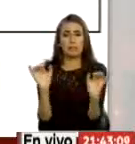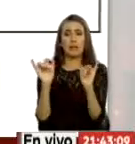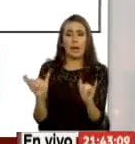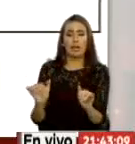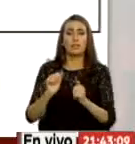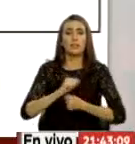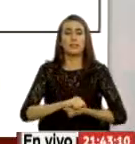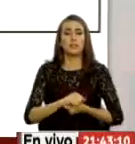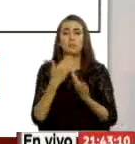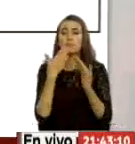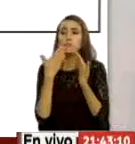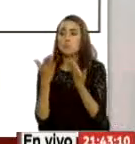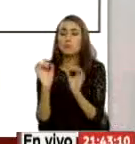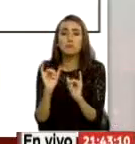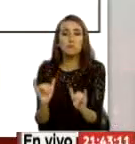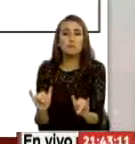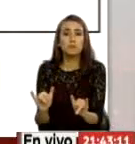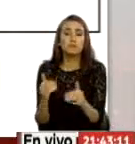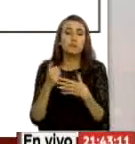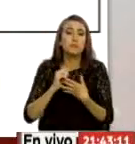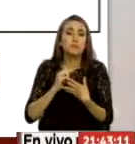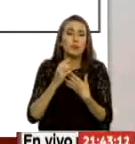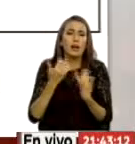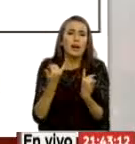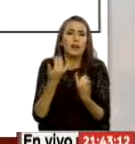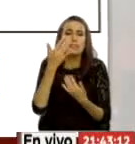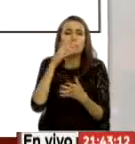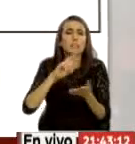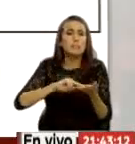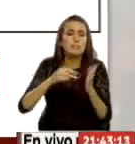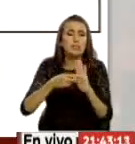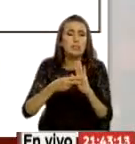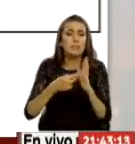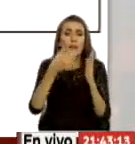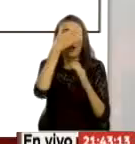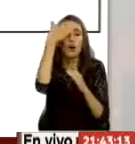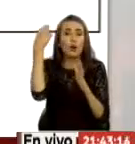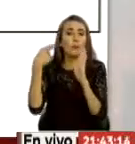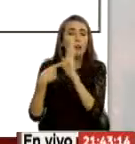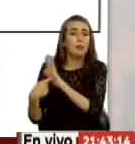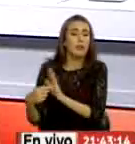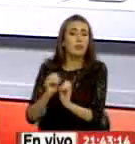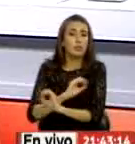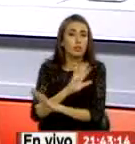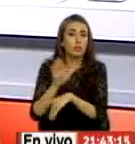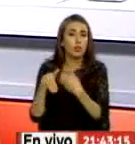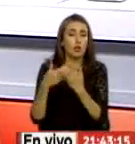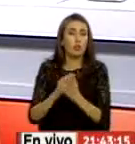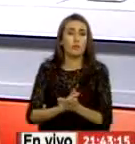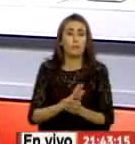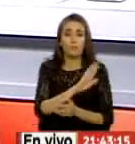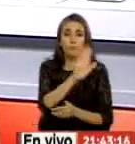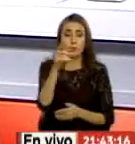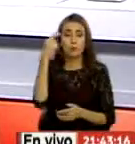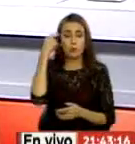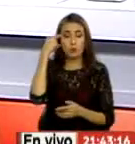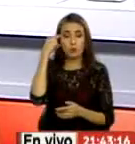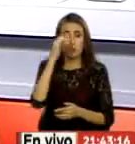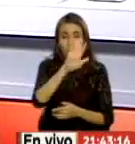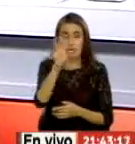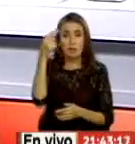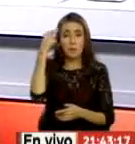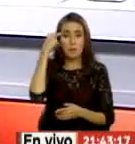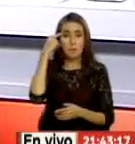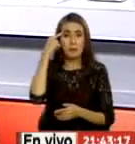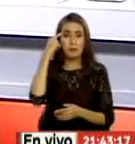brazos cruzados, me parece que es dejarle en la indefensión al pueblo ecuatoriano. ¿Cree usted entonces, señor legislador, que